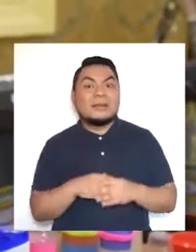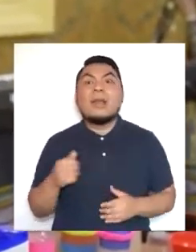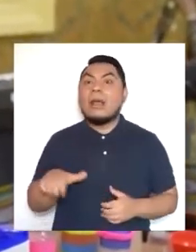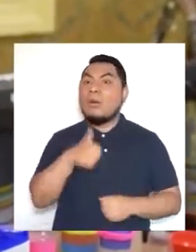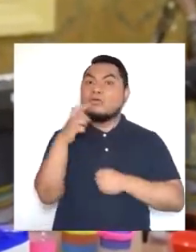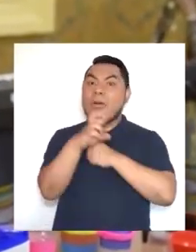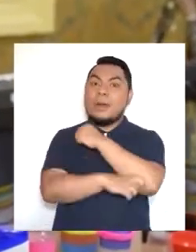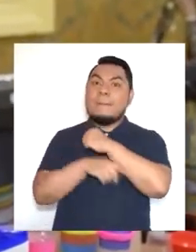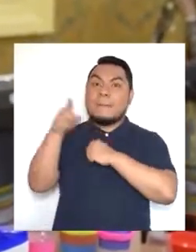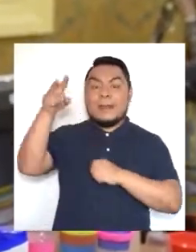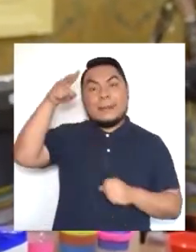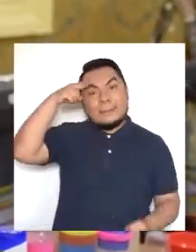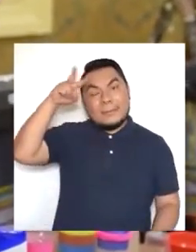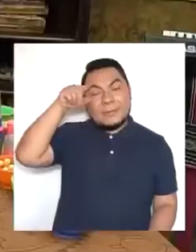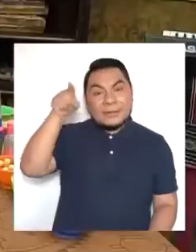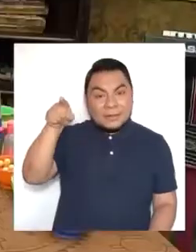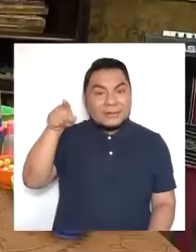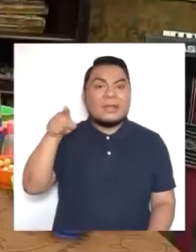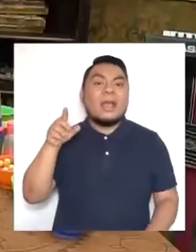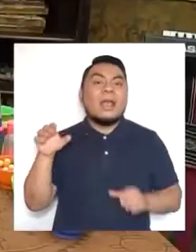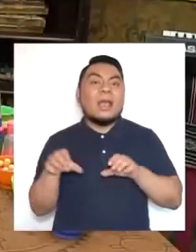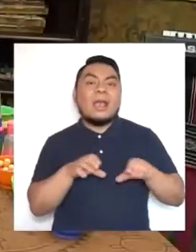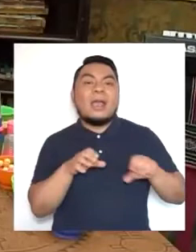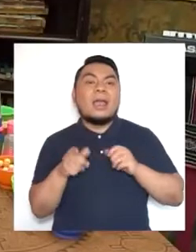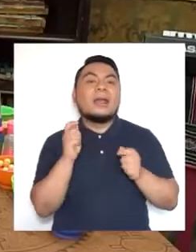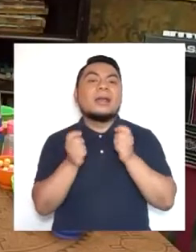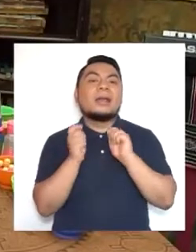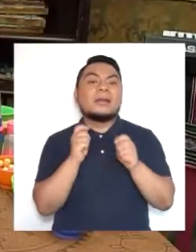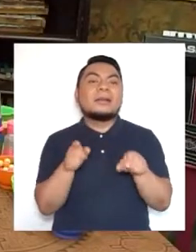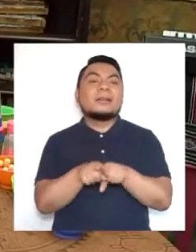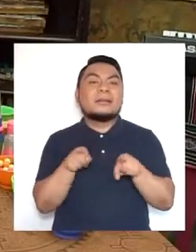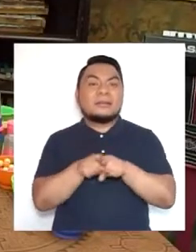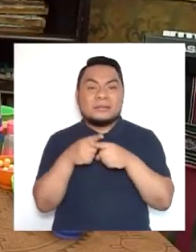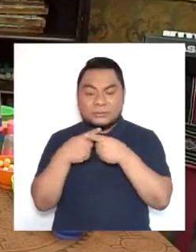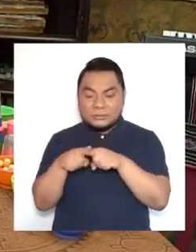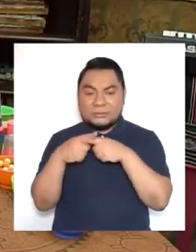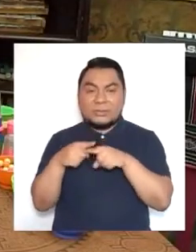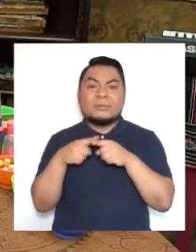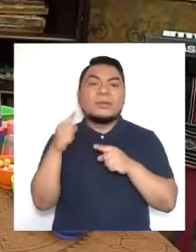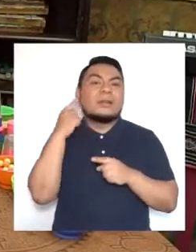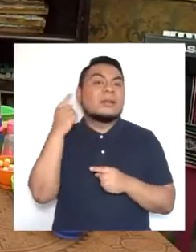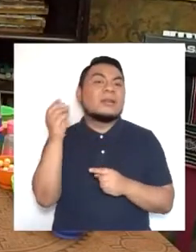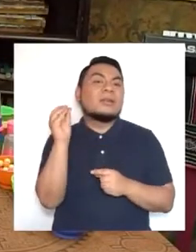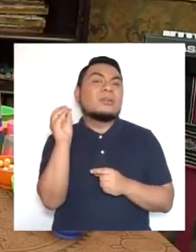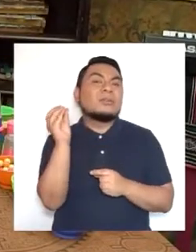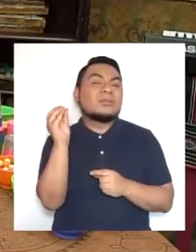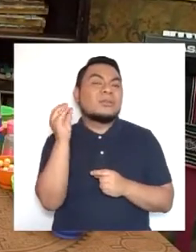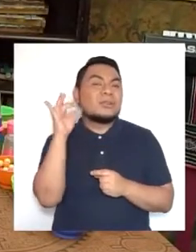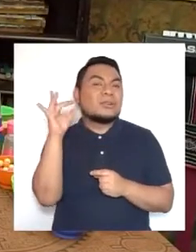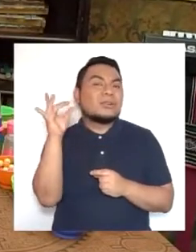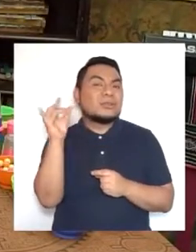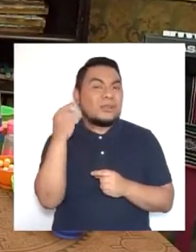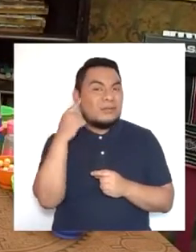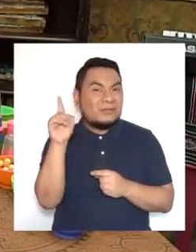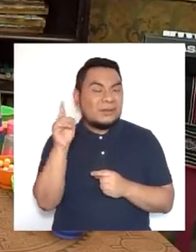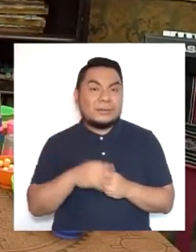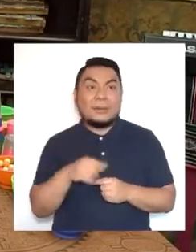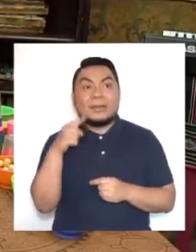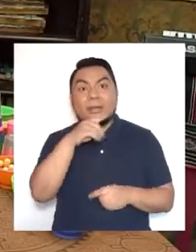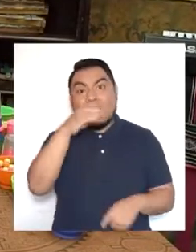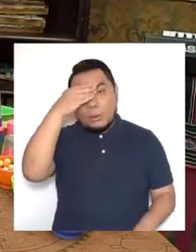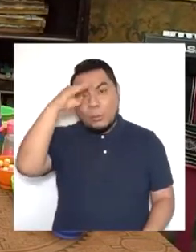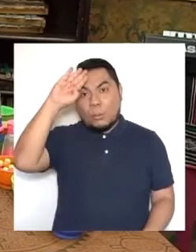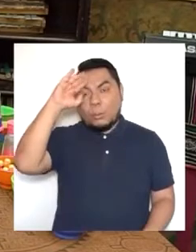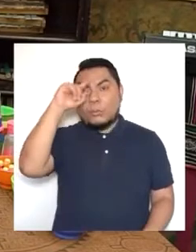En otros países, como en México, hacen las maraquitas también tejidas, pero con cascabeles adentro. Y en